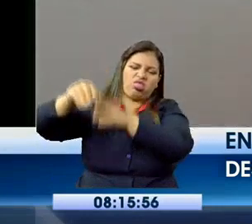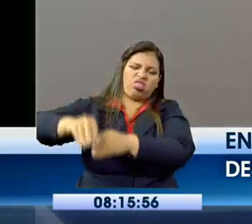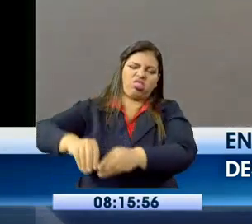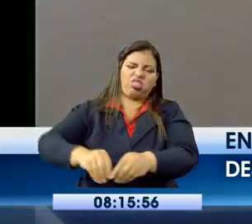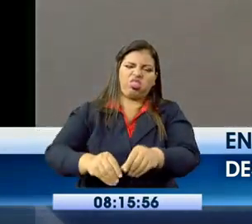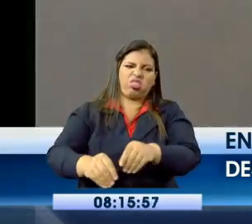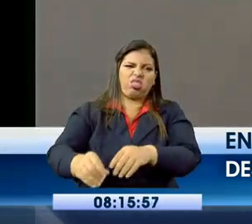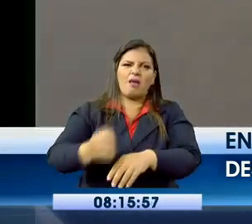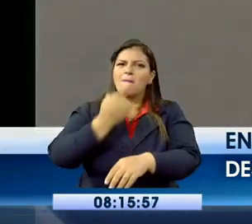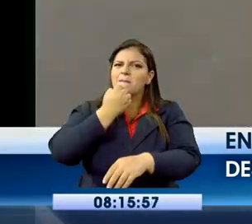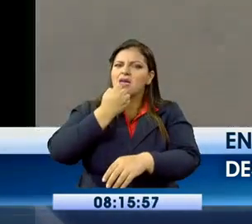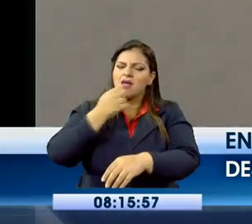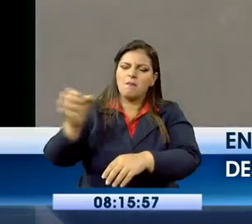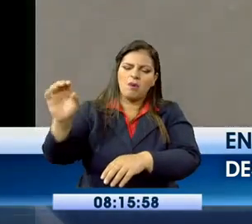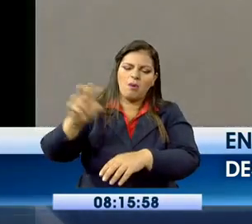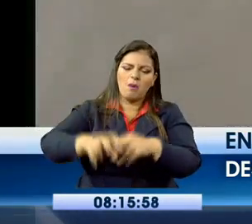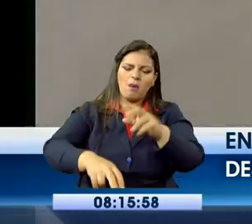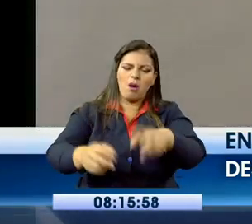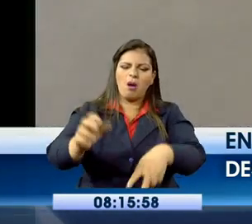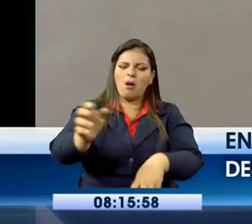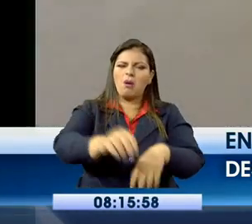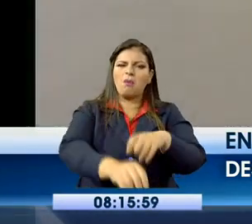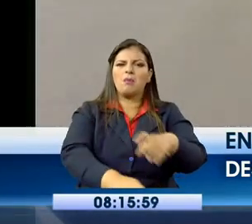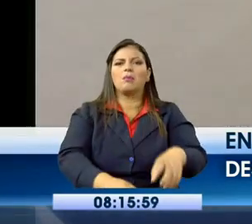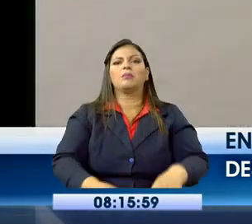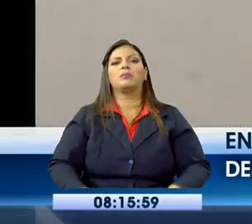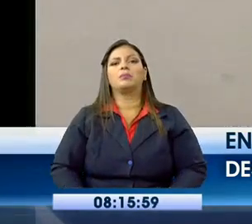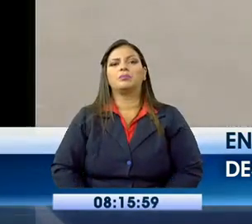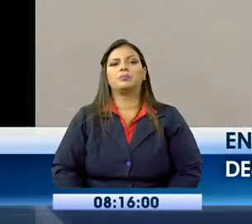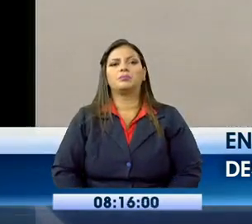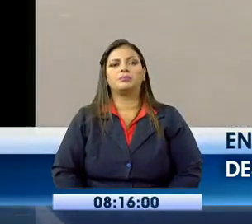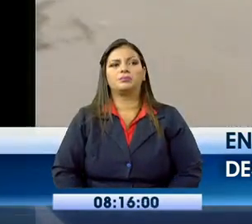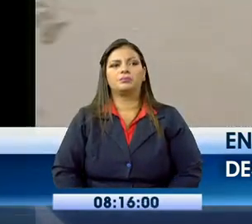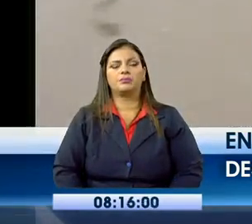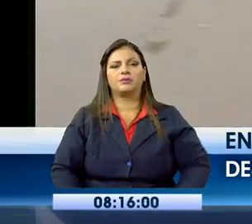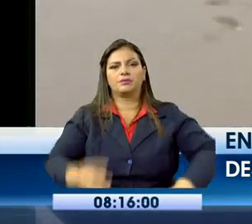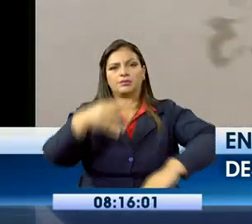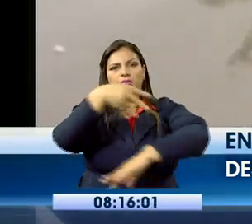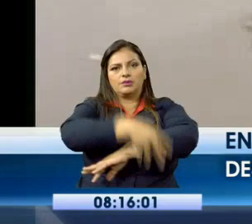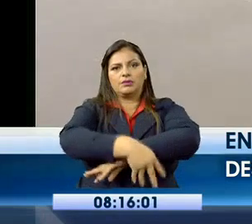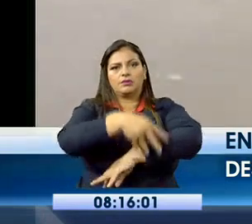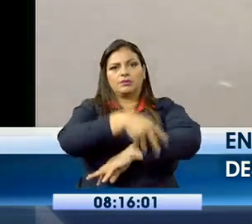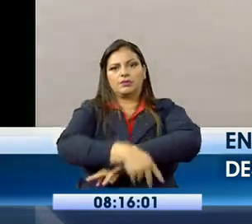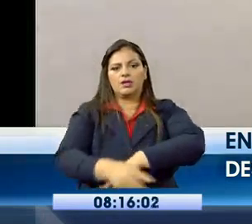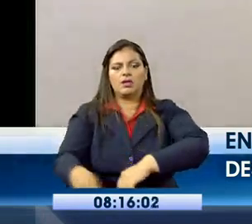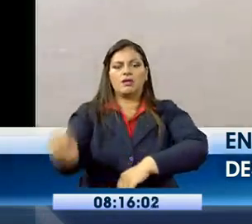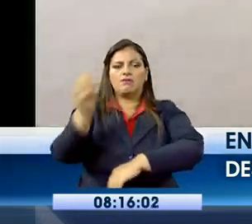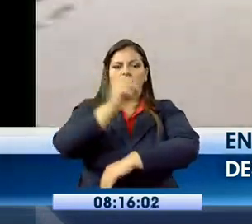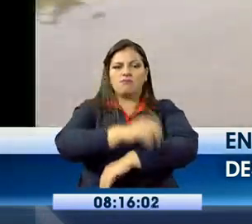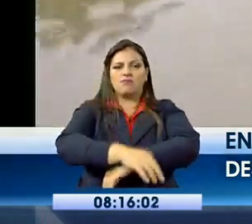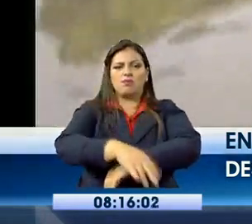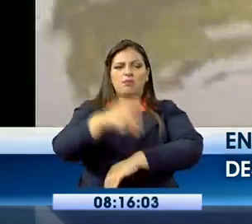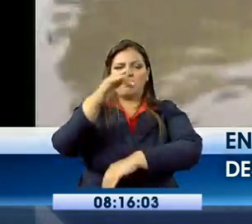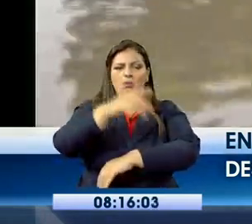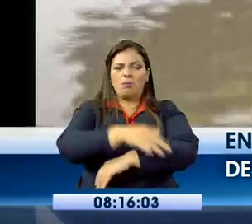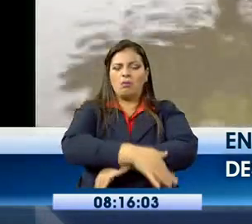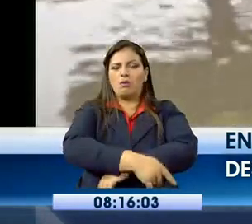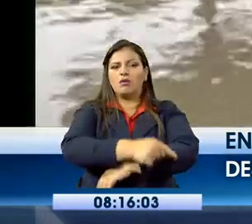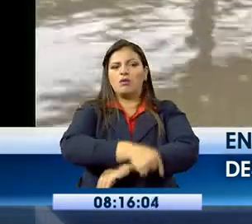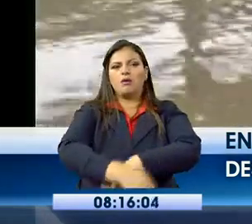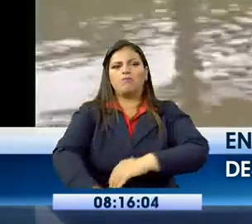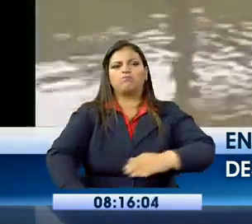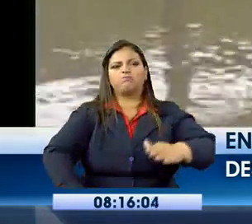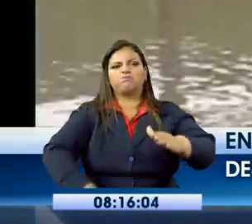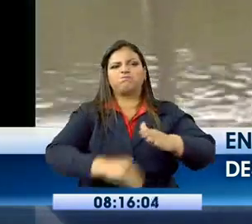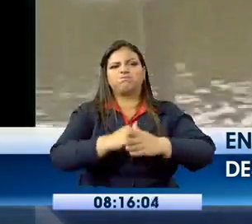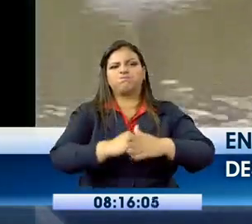que hace falta que se haga un plan emergente, porque esos restos pétreos todos los años provoca este